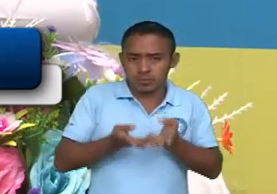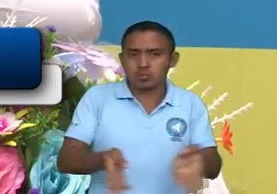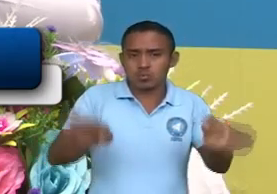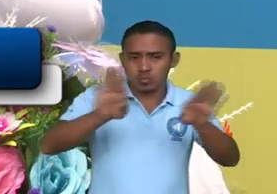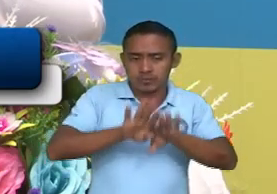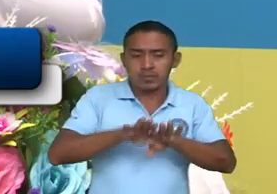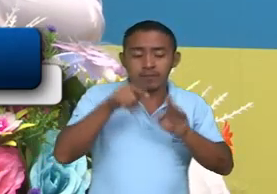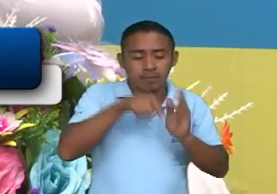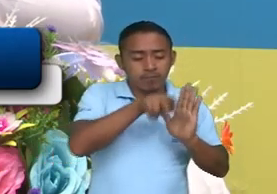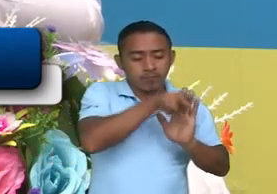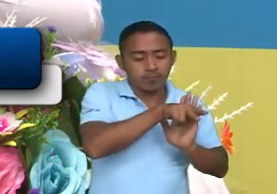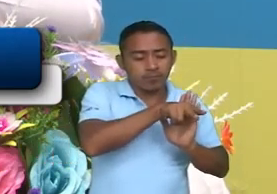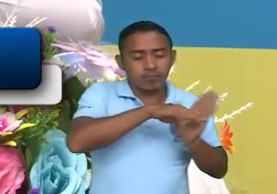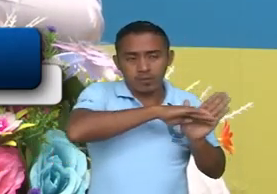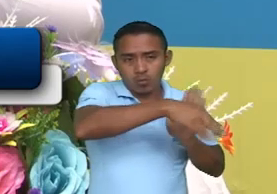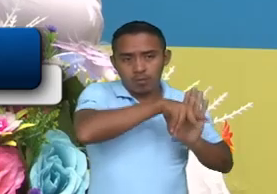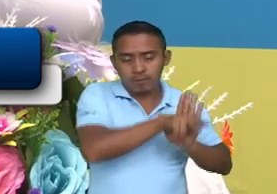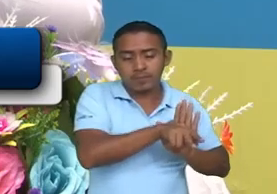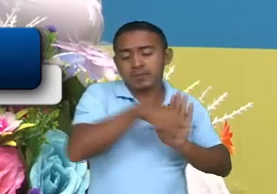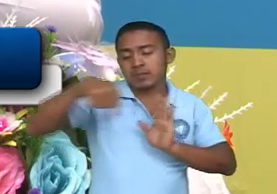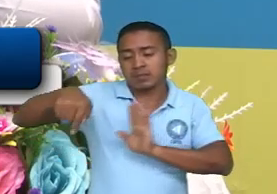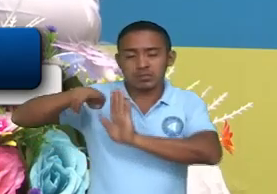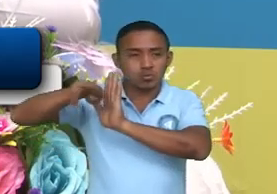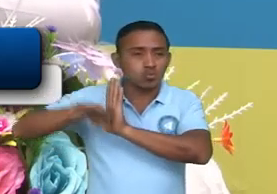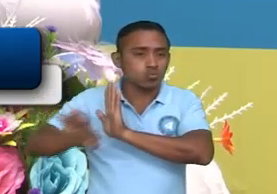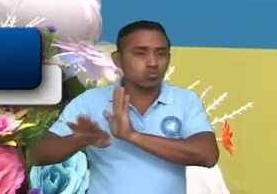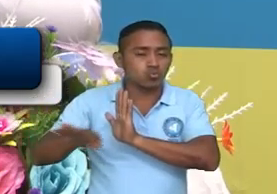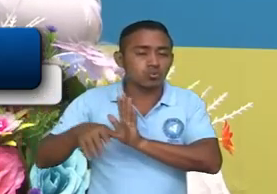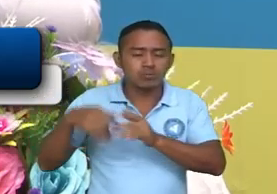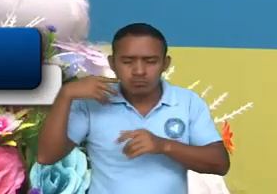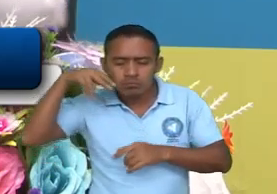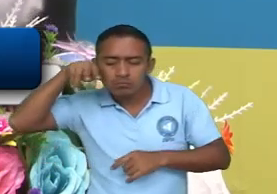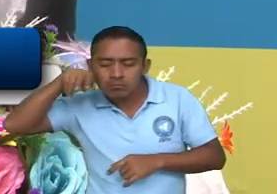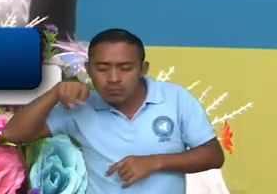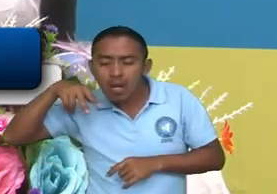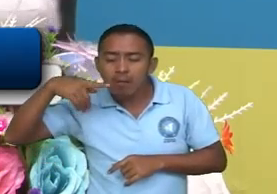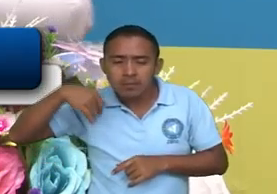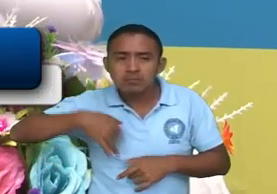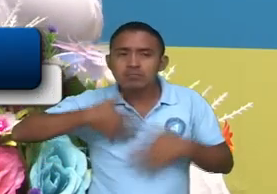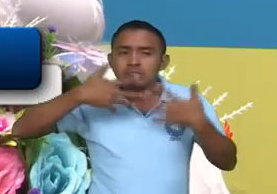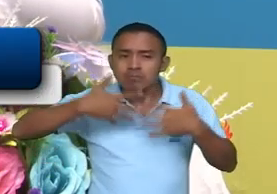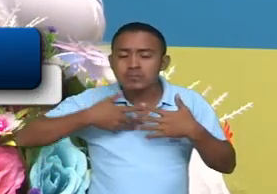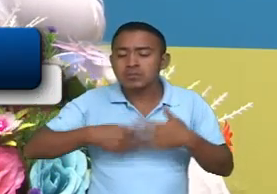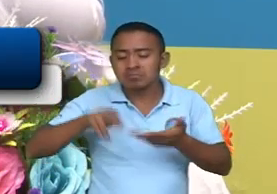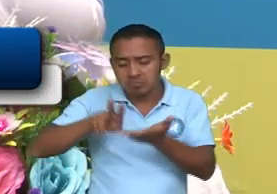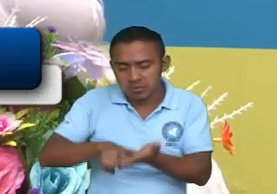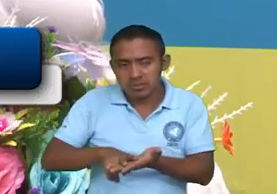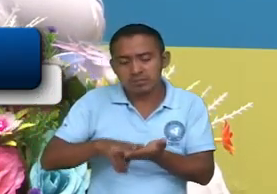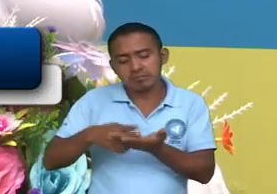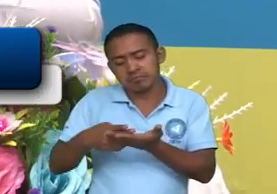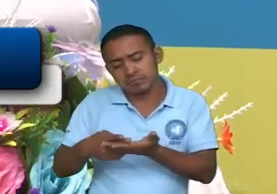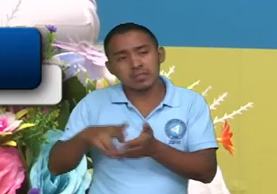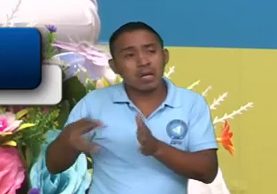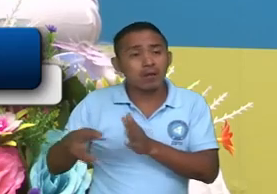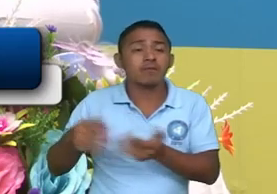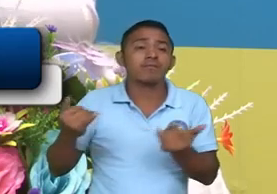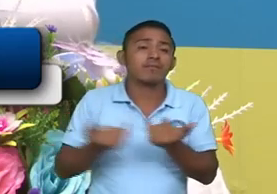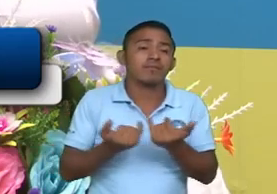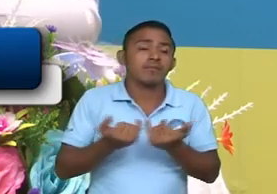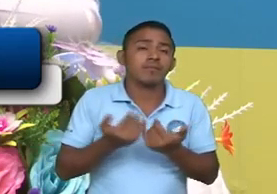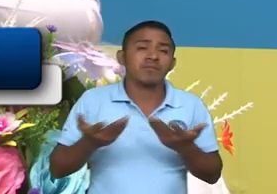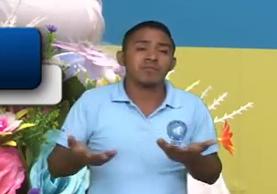de adulto es diferente al ambiente que tiene que tener correctamente el niño. Entonces, la cohabitación es que el niño esté a nuestro alcance, que